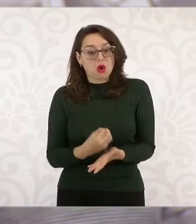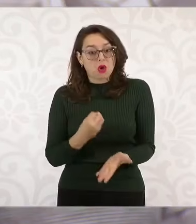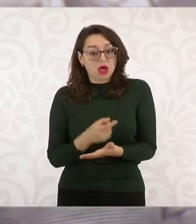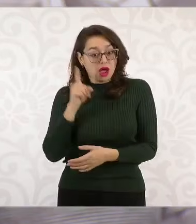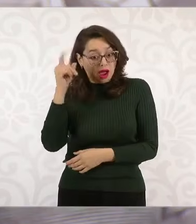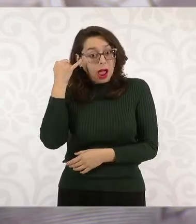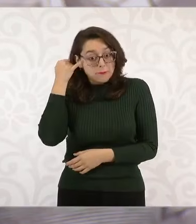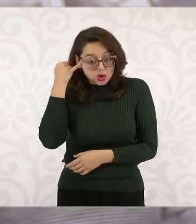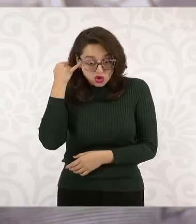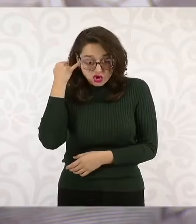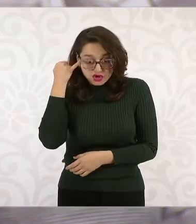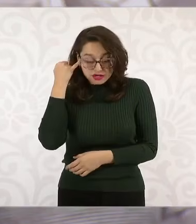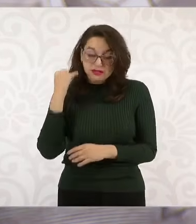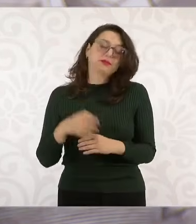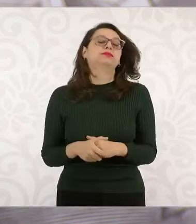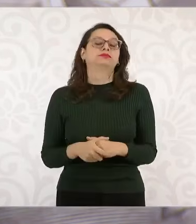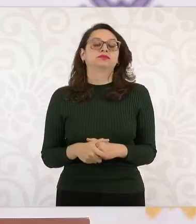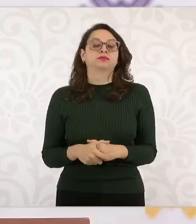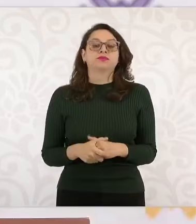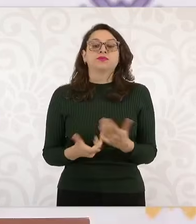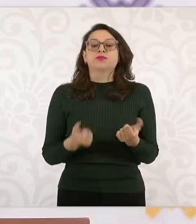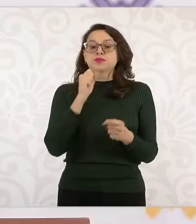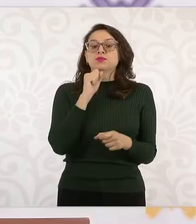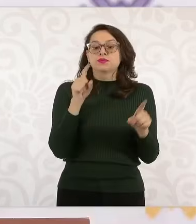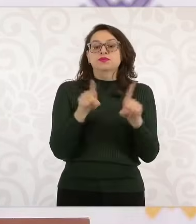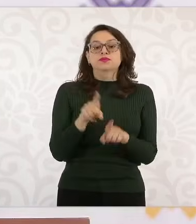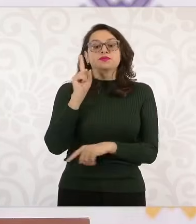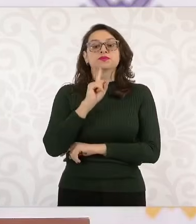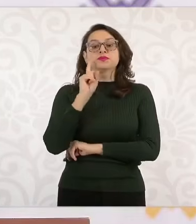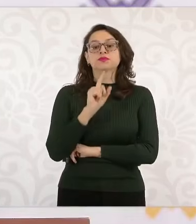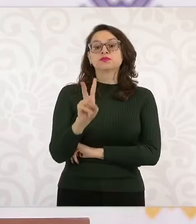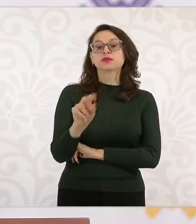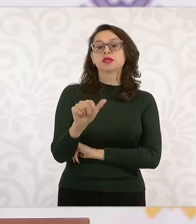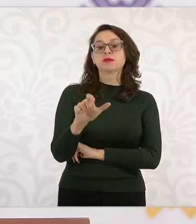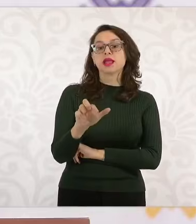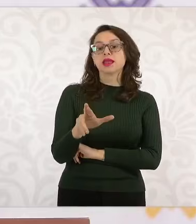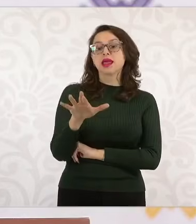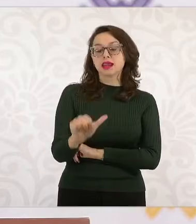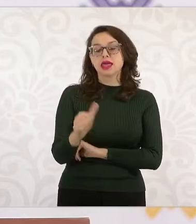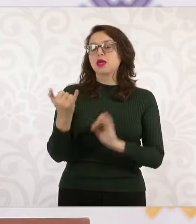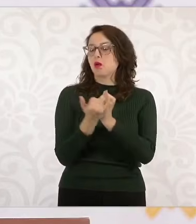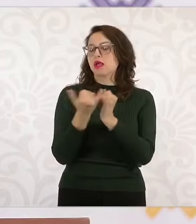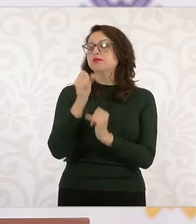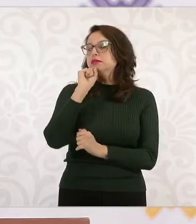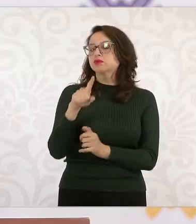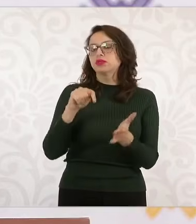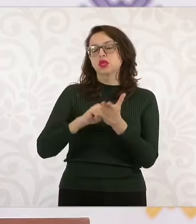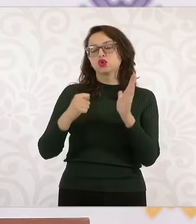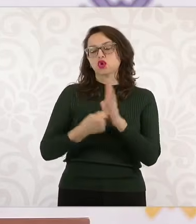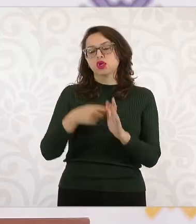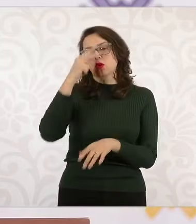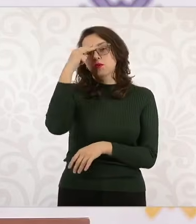cosa. También la presidenta felicitó a Valeria Palacios Cruz, también del TECNM y ex estudiante